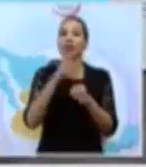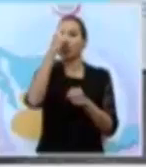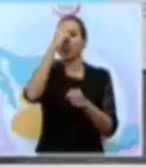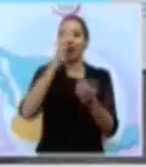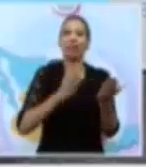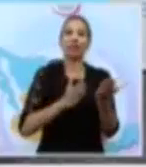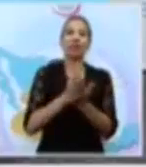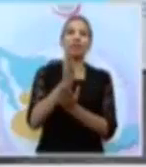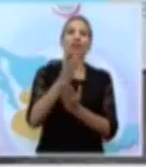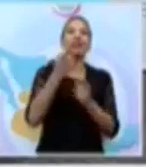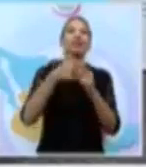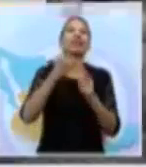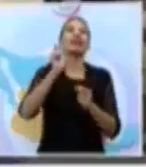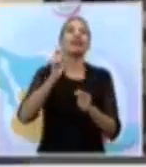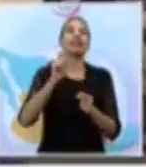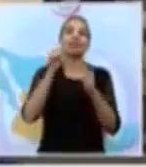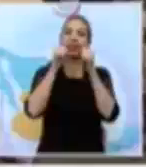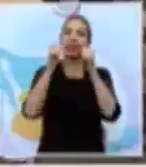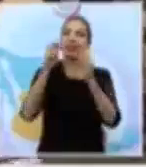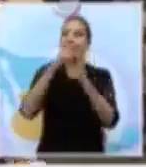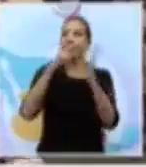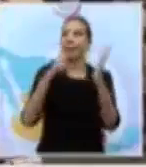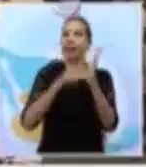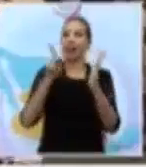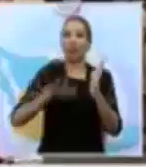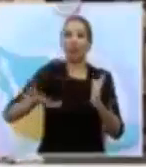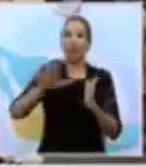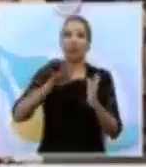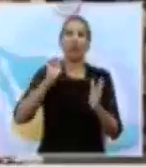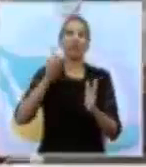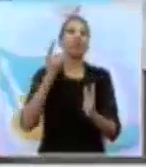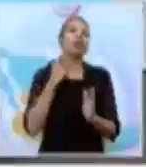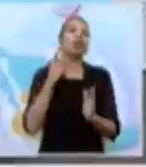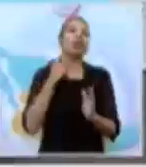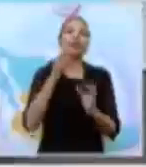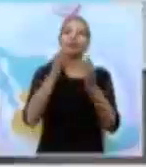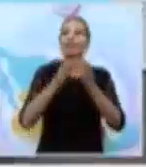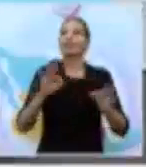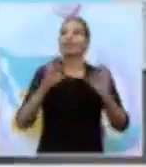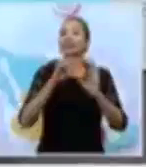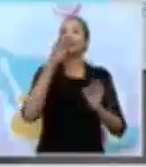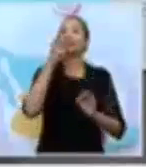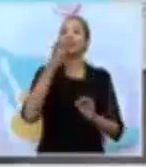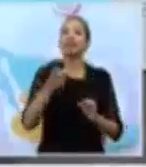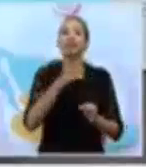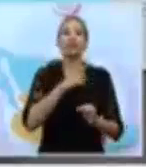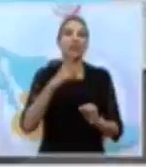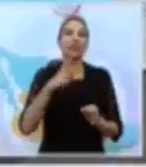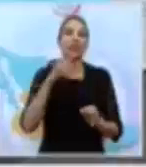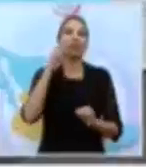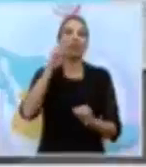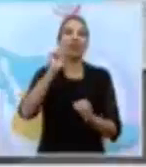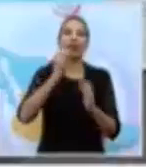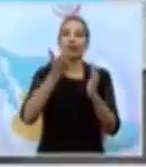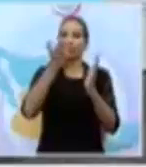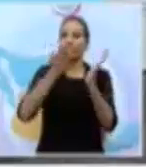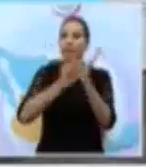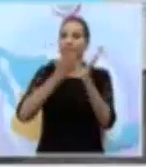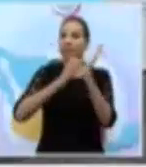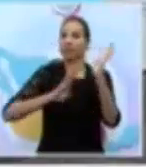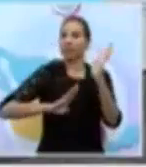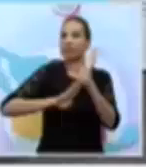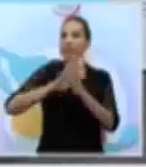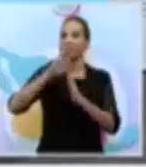encaminadas por las políticas públicas apunta a impulsionar el crecimiento económico,